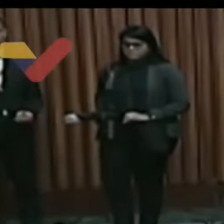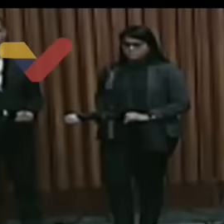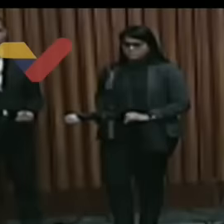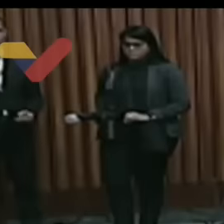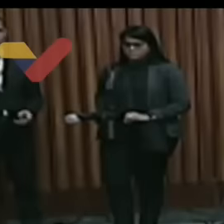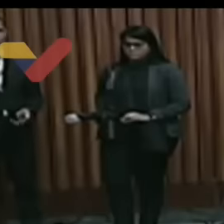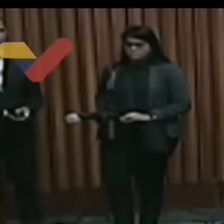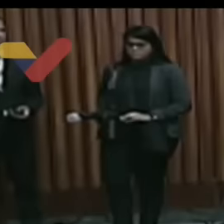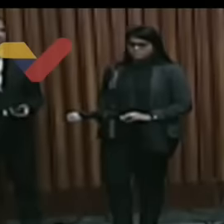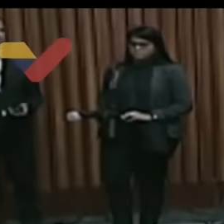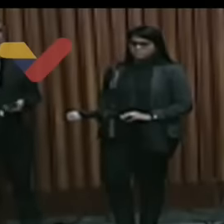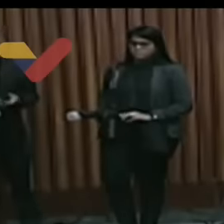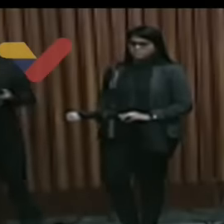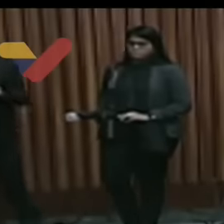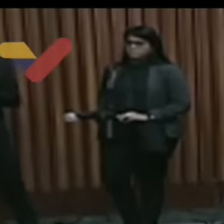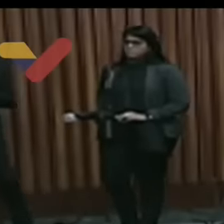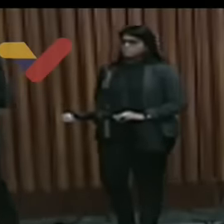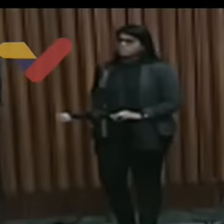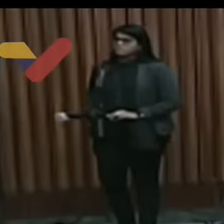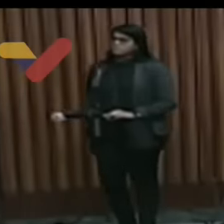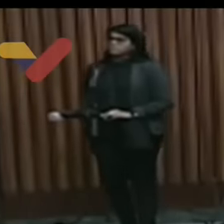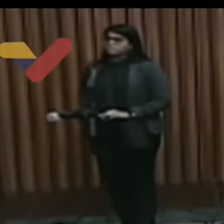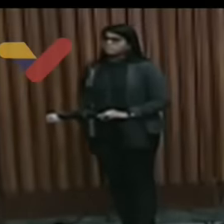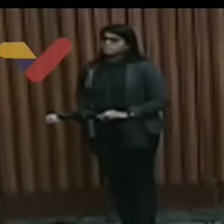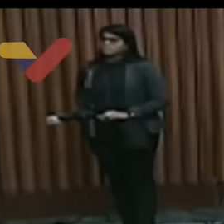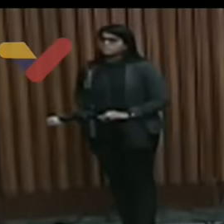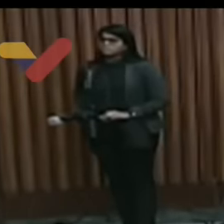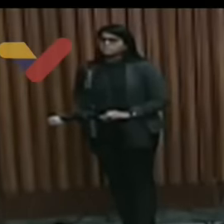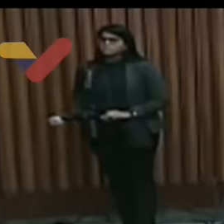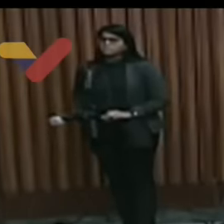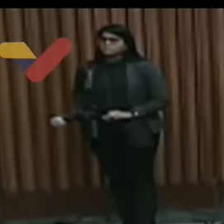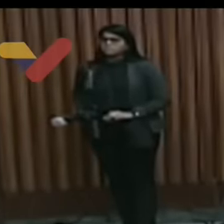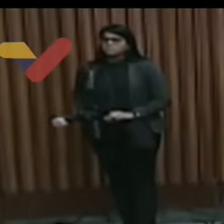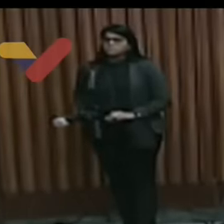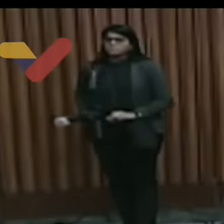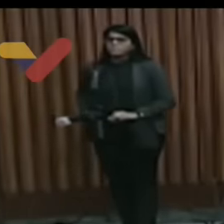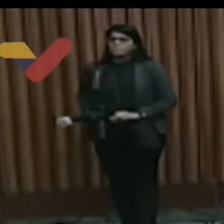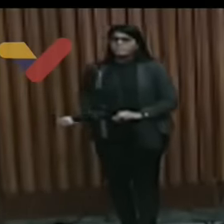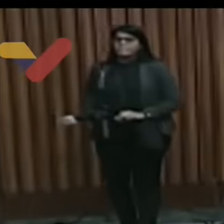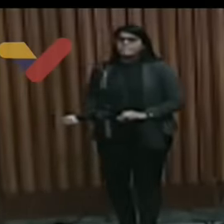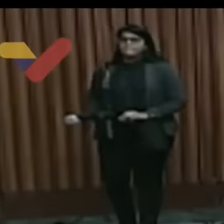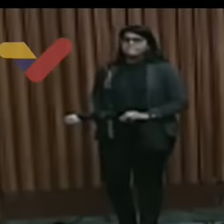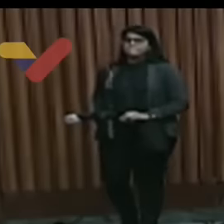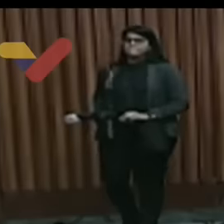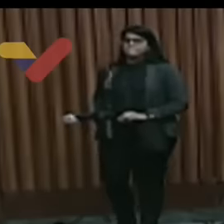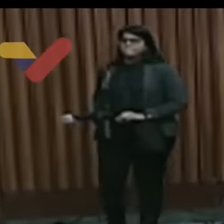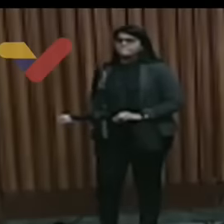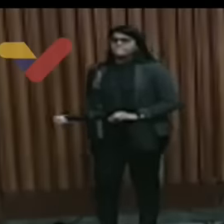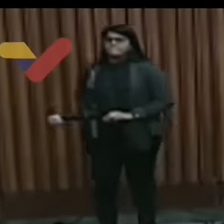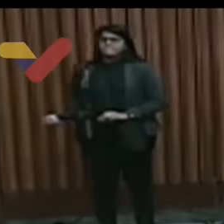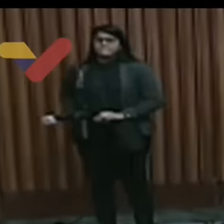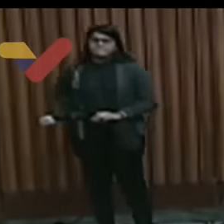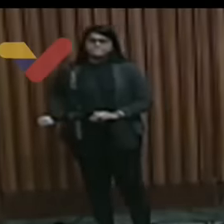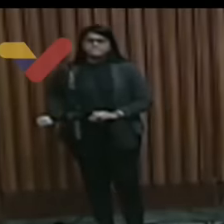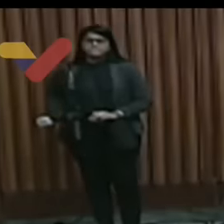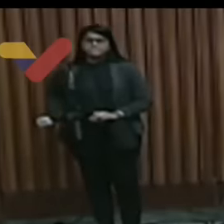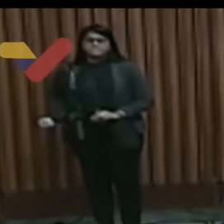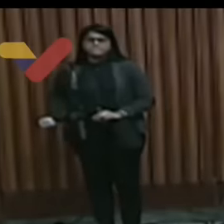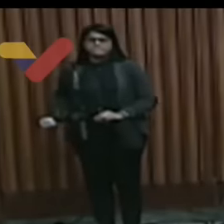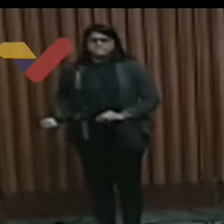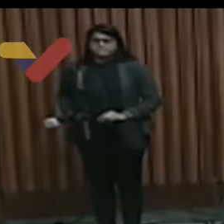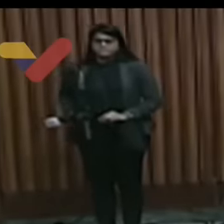involucrados que inició el día de ayer. Es decir, la primera citación se hizo a los ex candidatos, seguidamente se